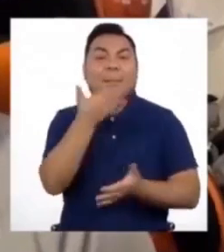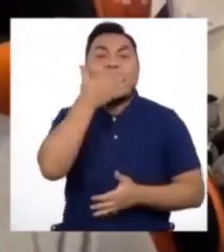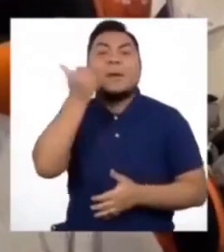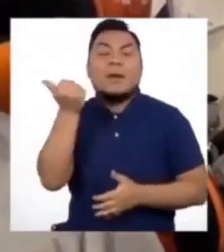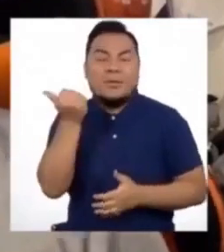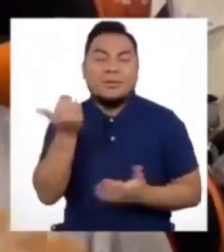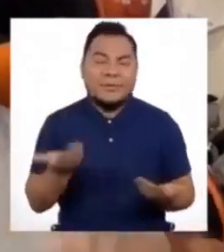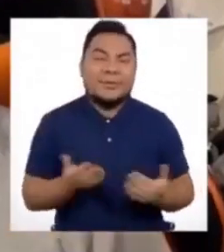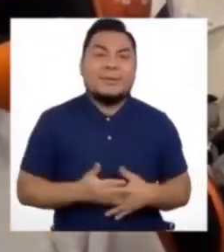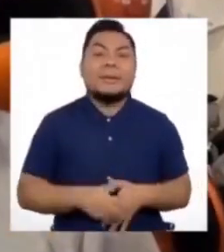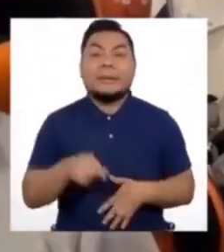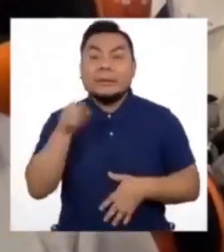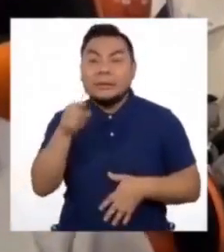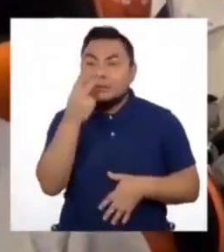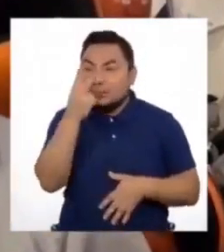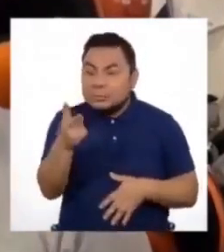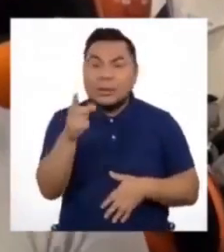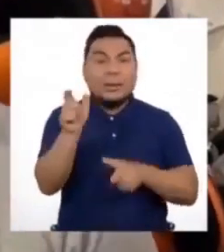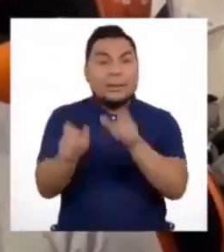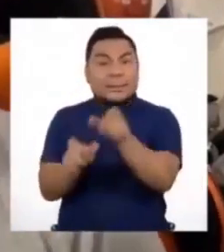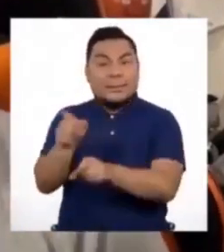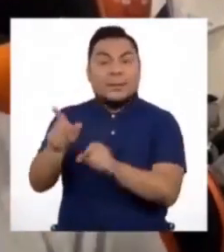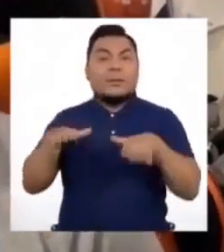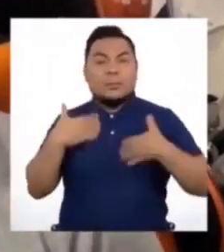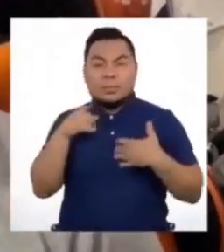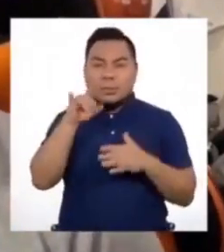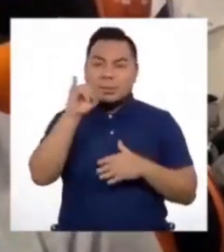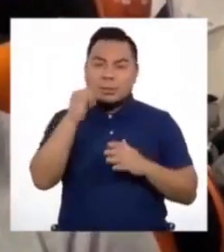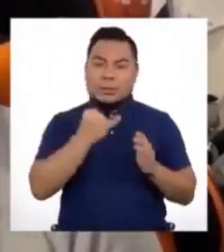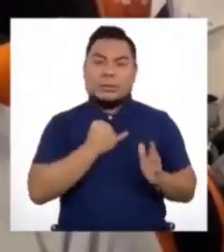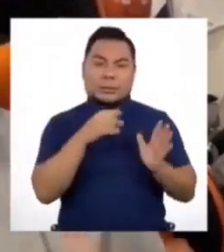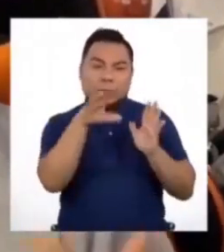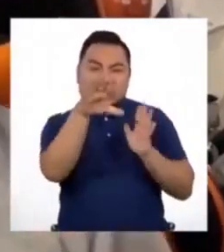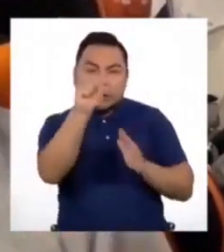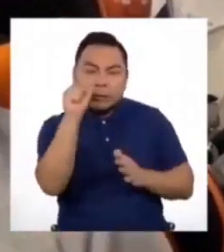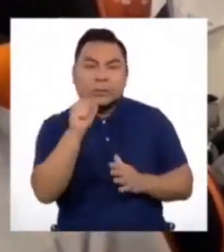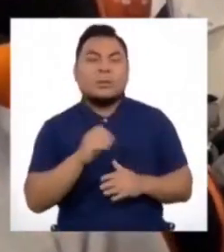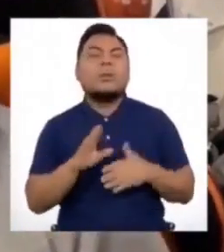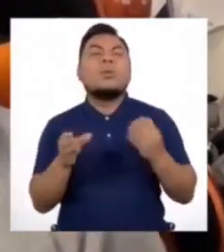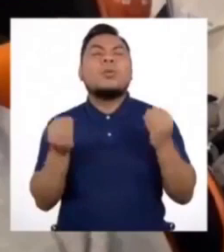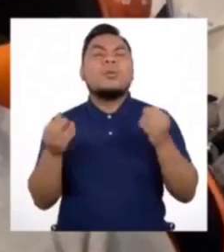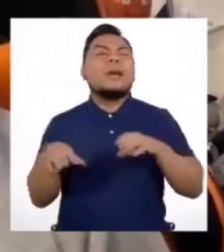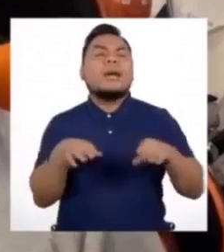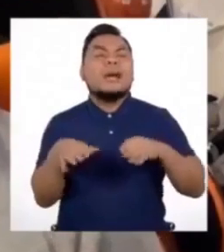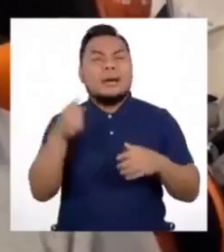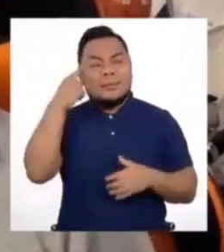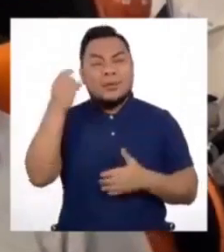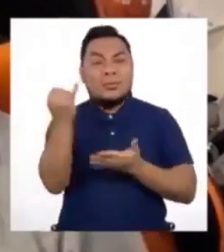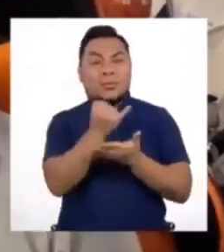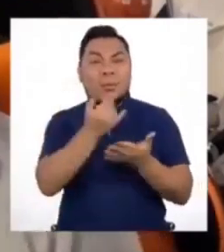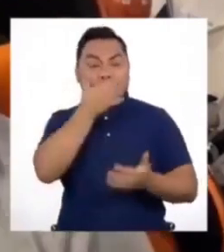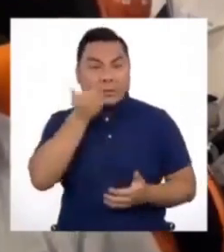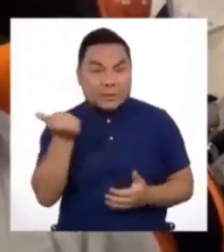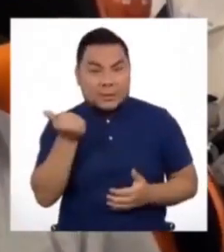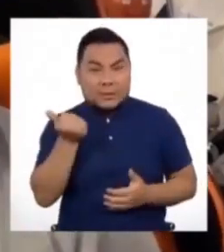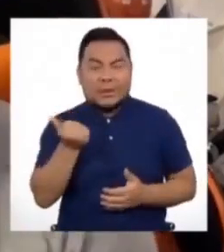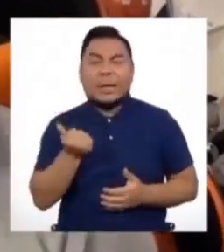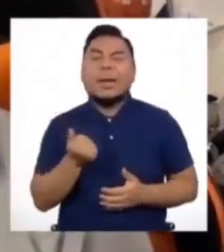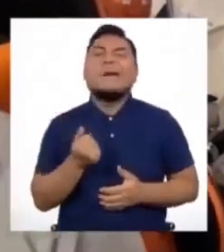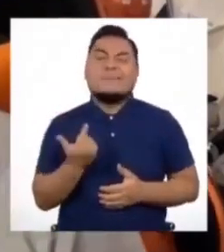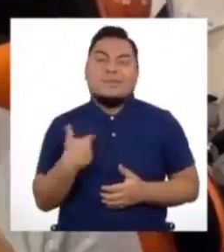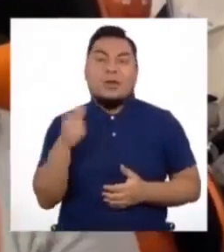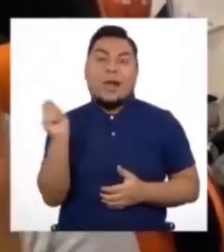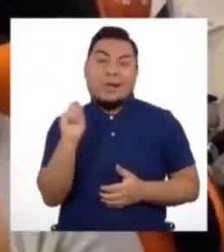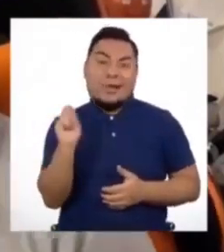es lo siguiente. Al observar a las personas podemos identificar qué rasgos nos sirven para poder dibujar mejor. Tomamos un lápiz,